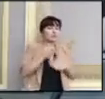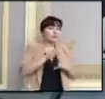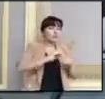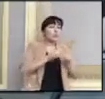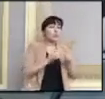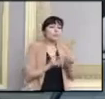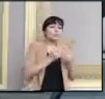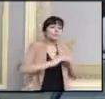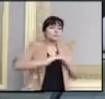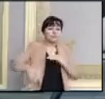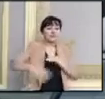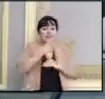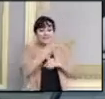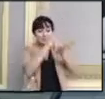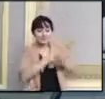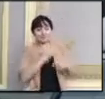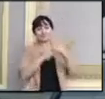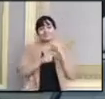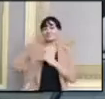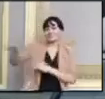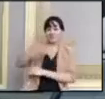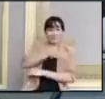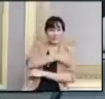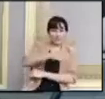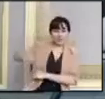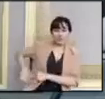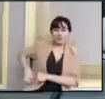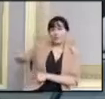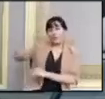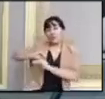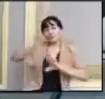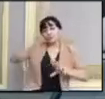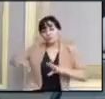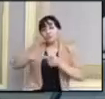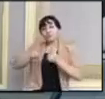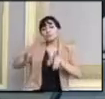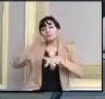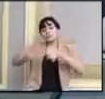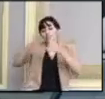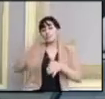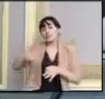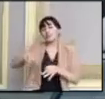envíes la minuta al ejecutivo del Estado para su publicación en el periódico oficial del estado